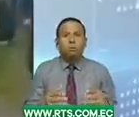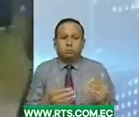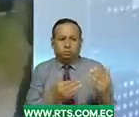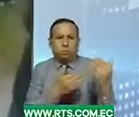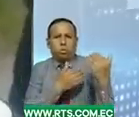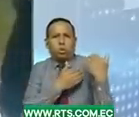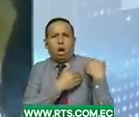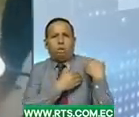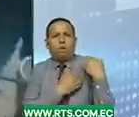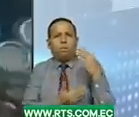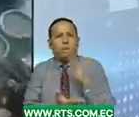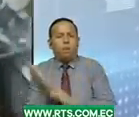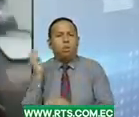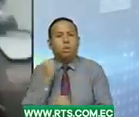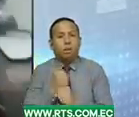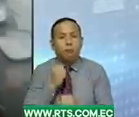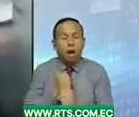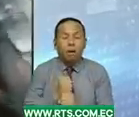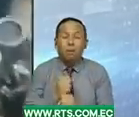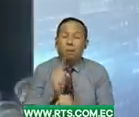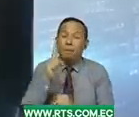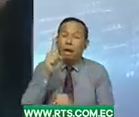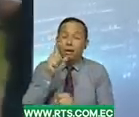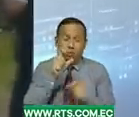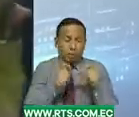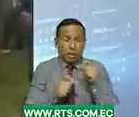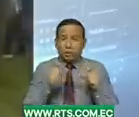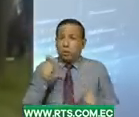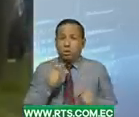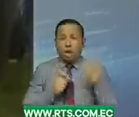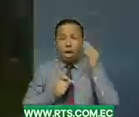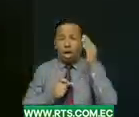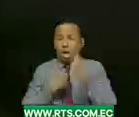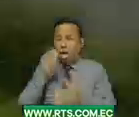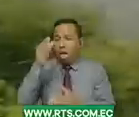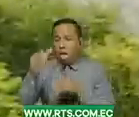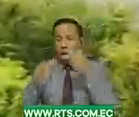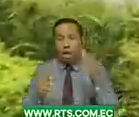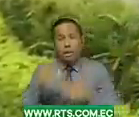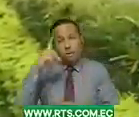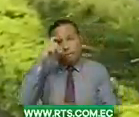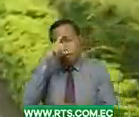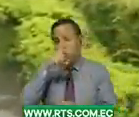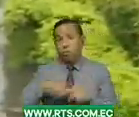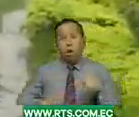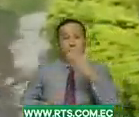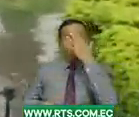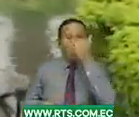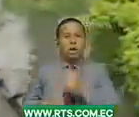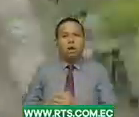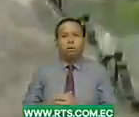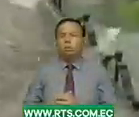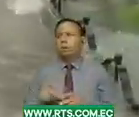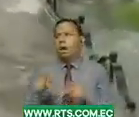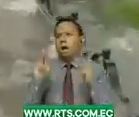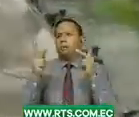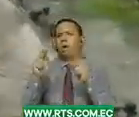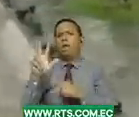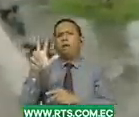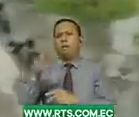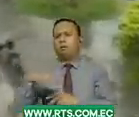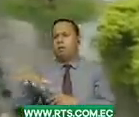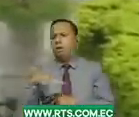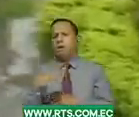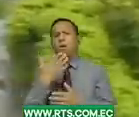era desbordante, la mayoría llegó tarde al trabajo. La tercera etapa de la Alborada está totalmente repleta. Venía a Orellana por el